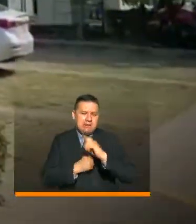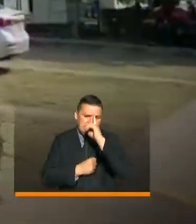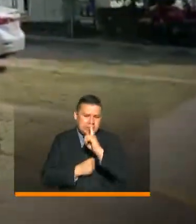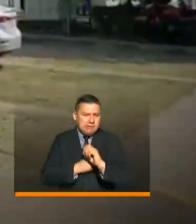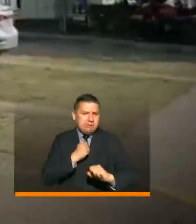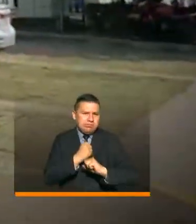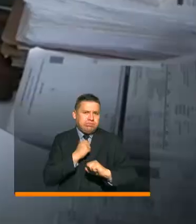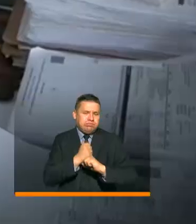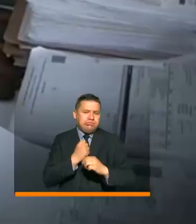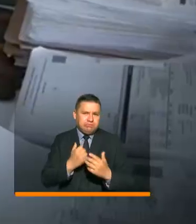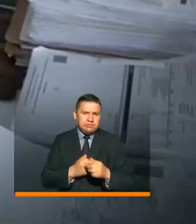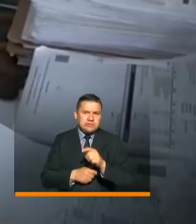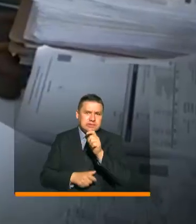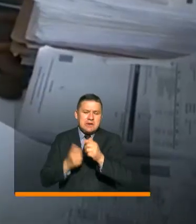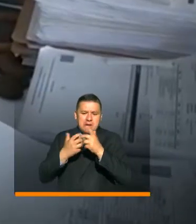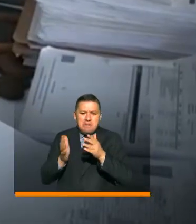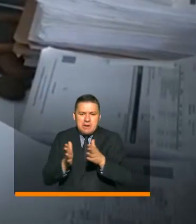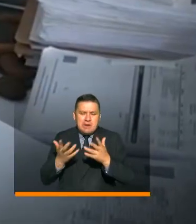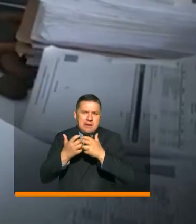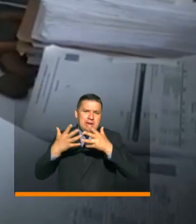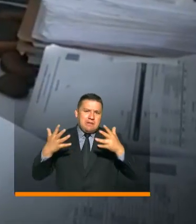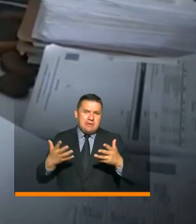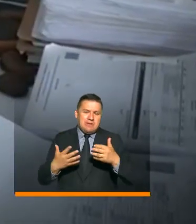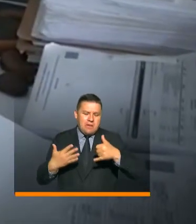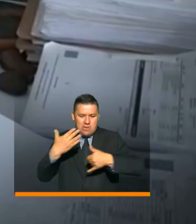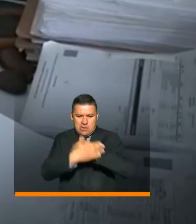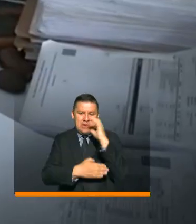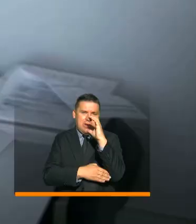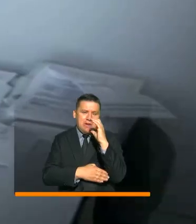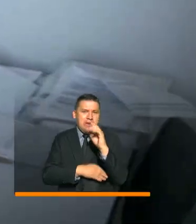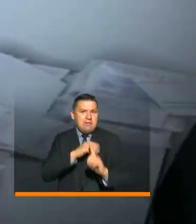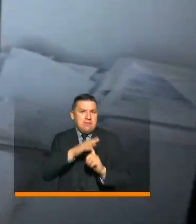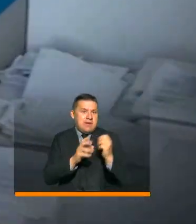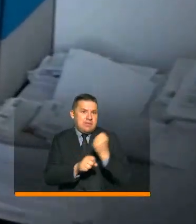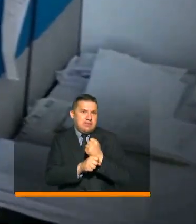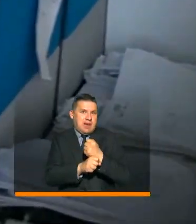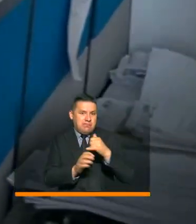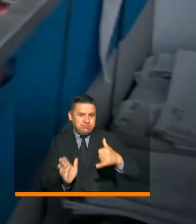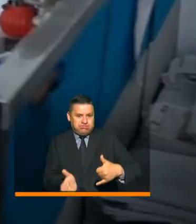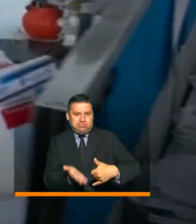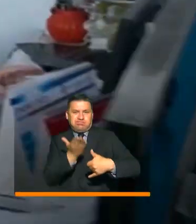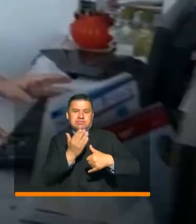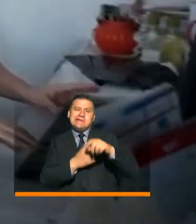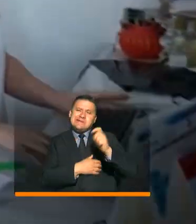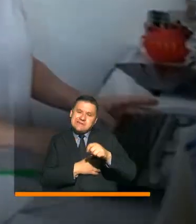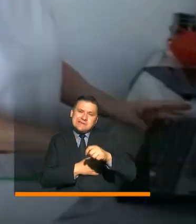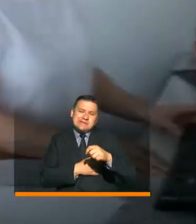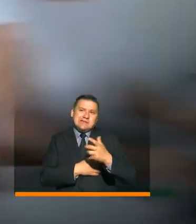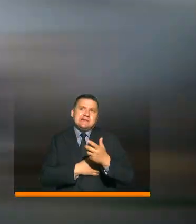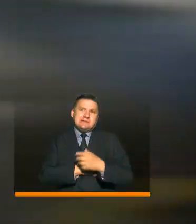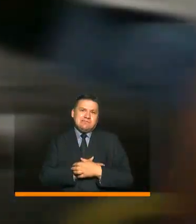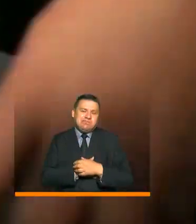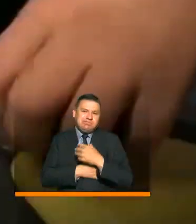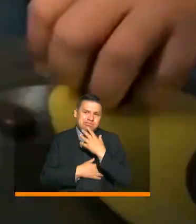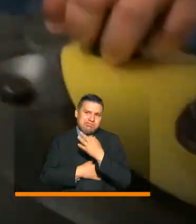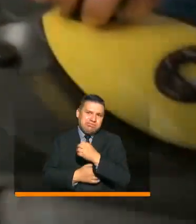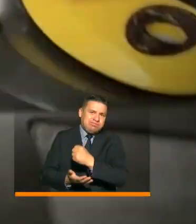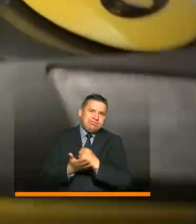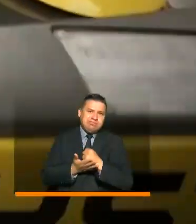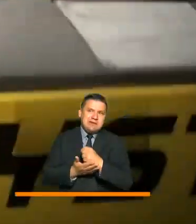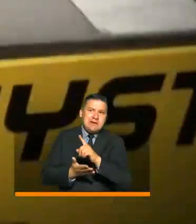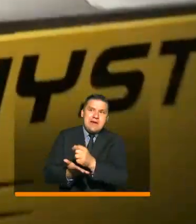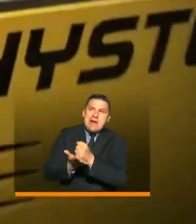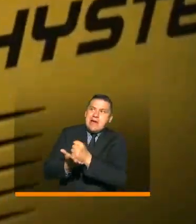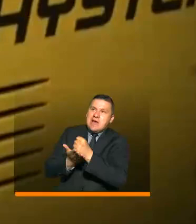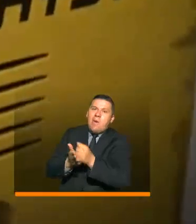decididamente a las pequeñas y medianas empresas de nuestro país que son las generadoras de empleo. Necesitamos y esperamos que efectivamente esas